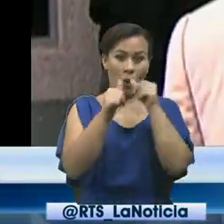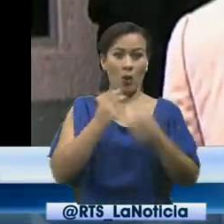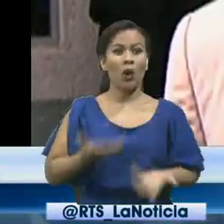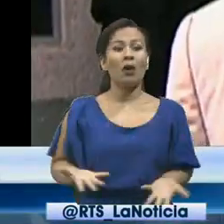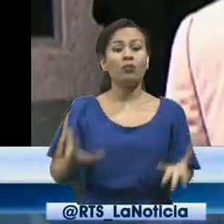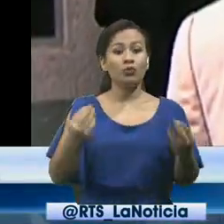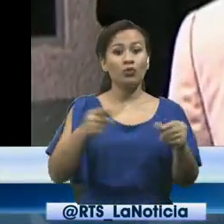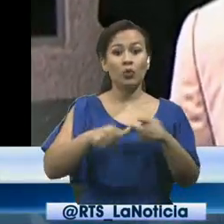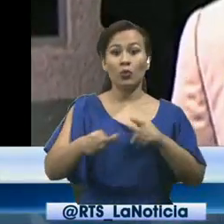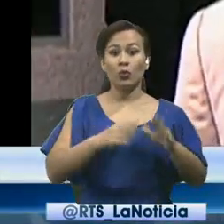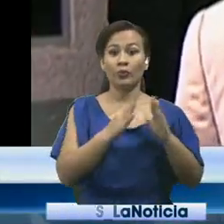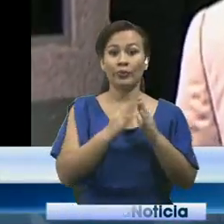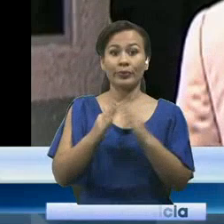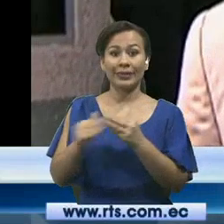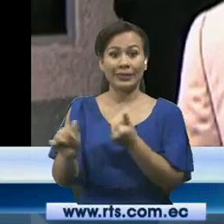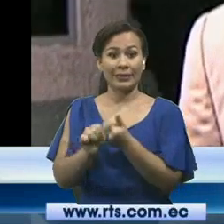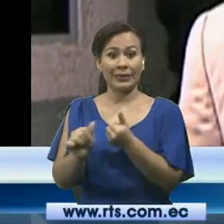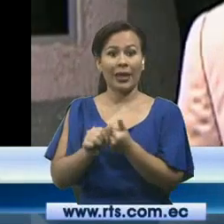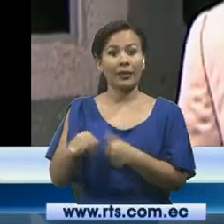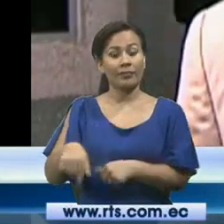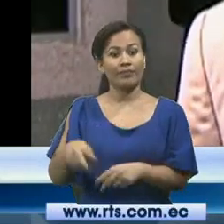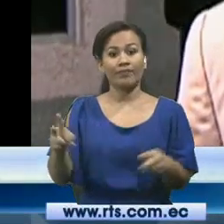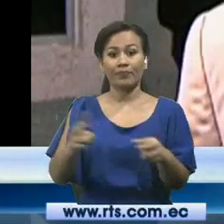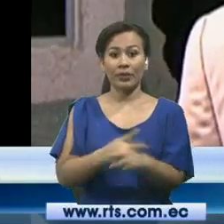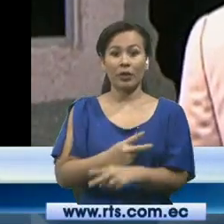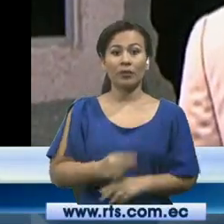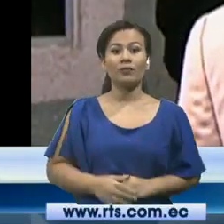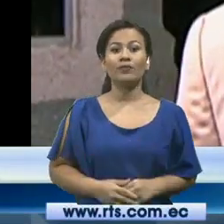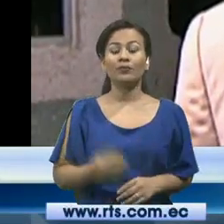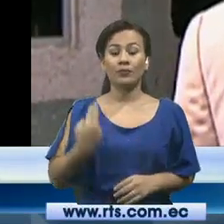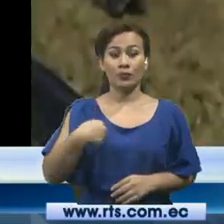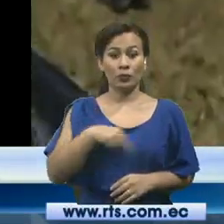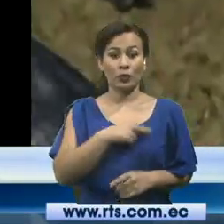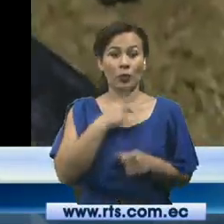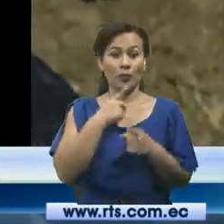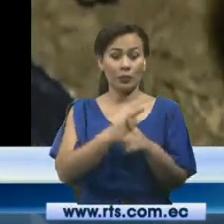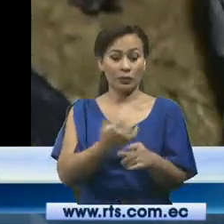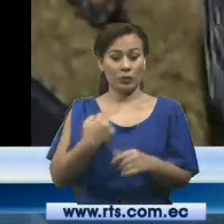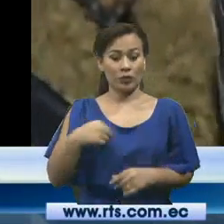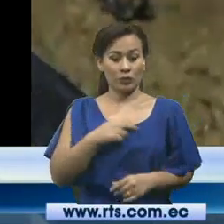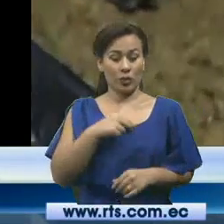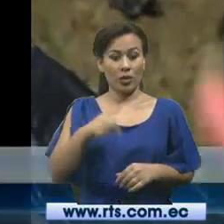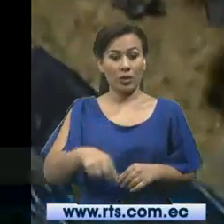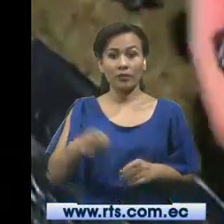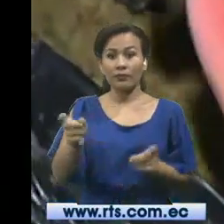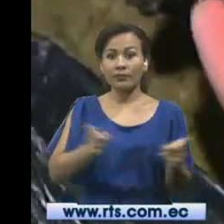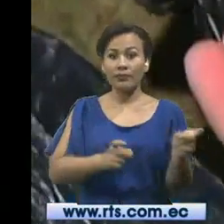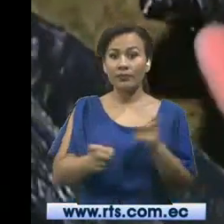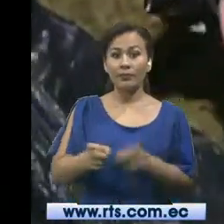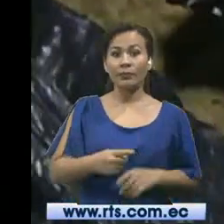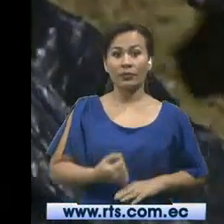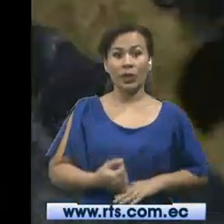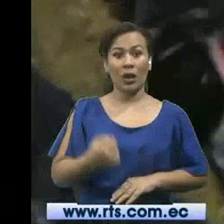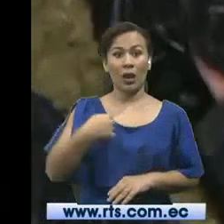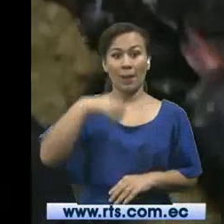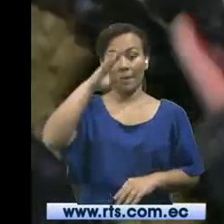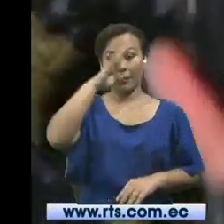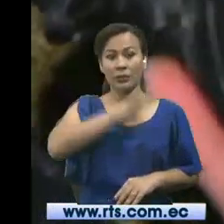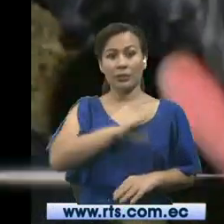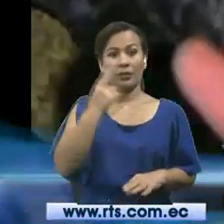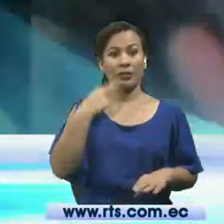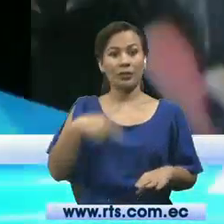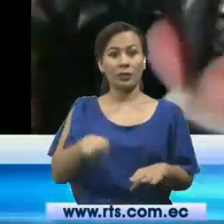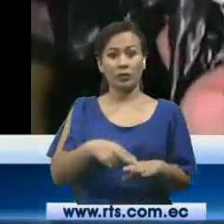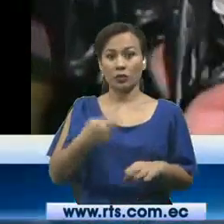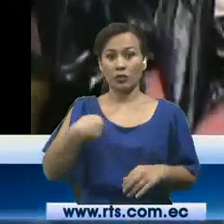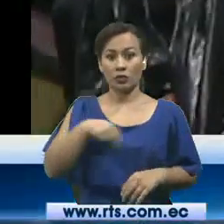centros de acopio de sustancias sujetas a fiscalizaciones. De manera que nosotros, como Fiscalía y por supuesto con el auxilio de la Policía Nacional, continuaremos con